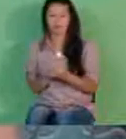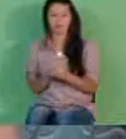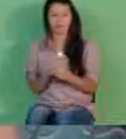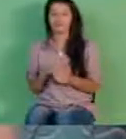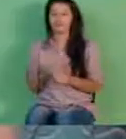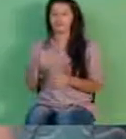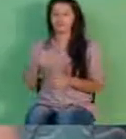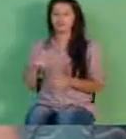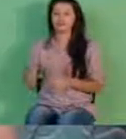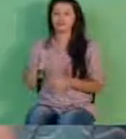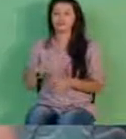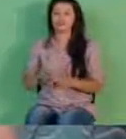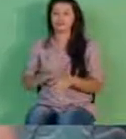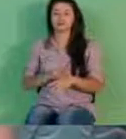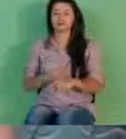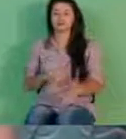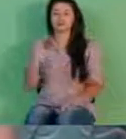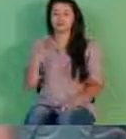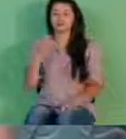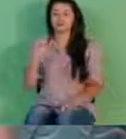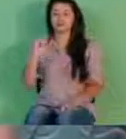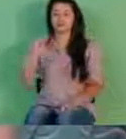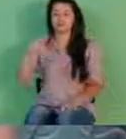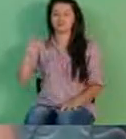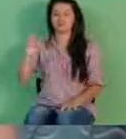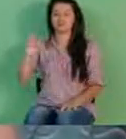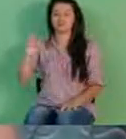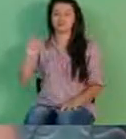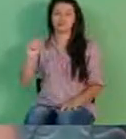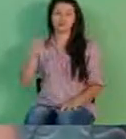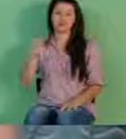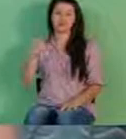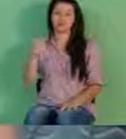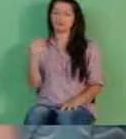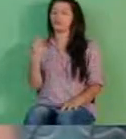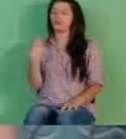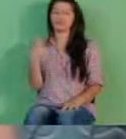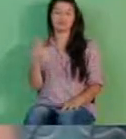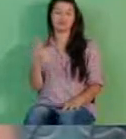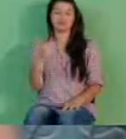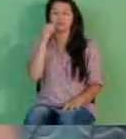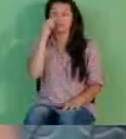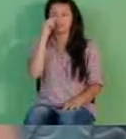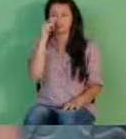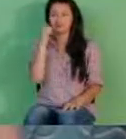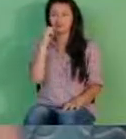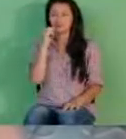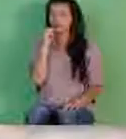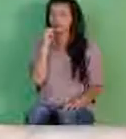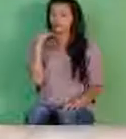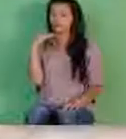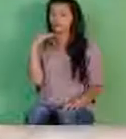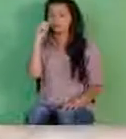ginecología es el área exclusiva para las mujeres que son maternas y hospitales ya leemos otra cara al hospital